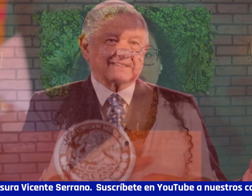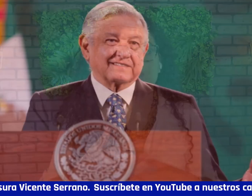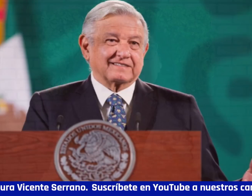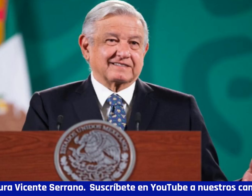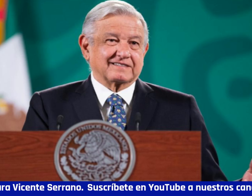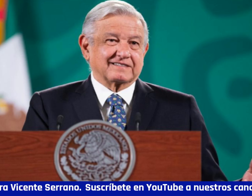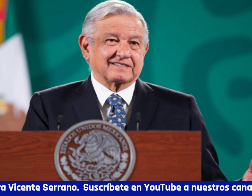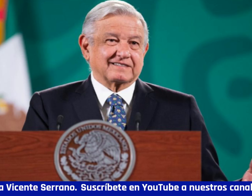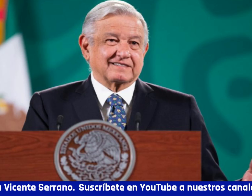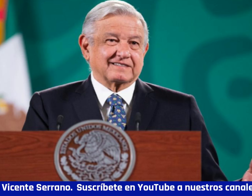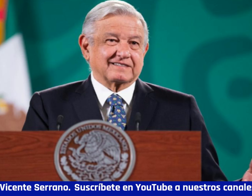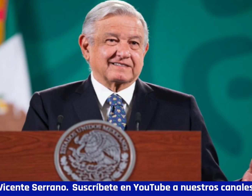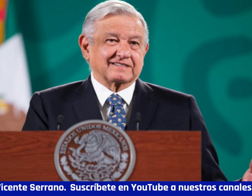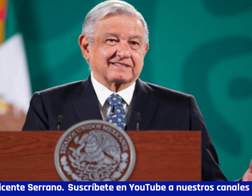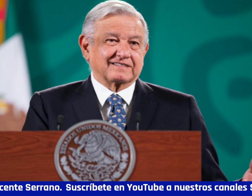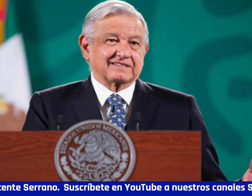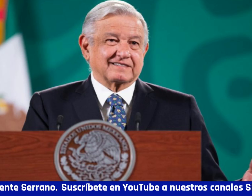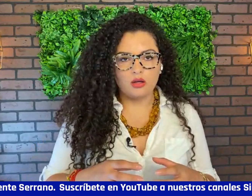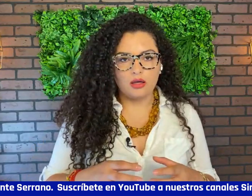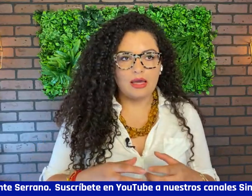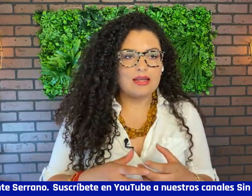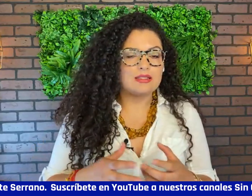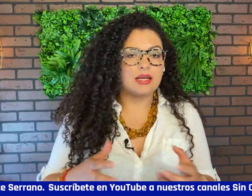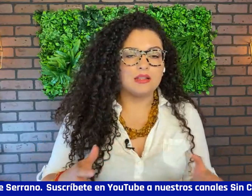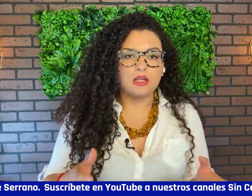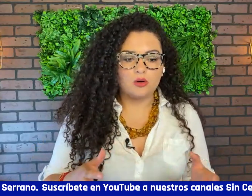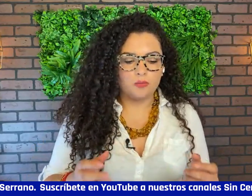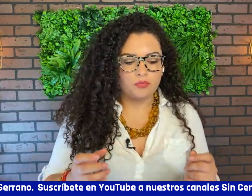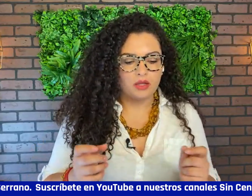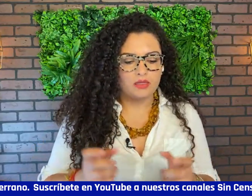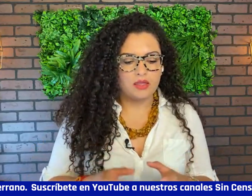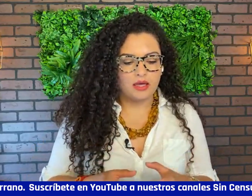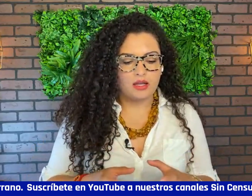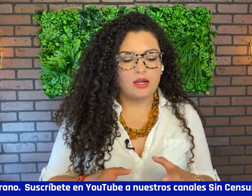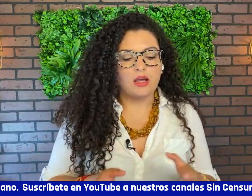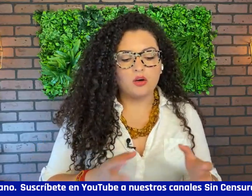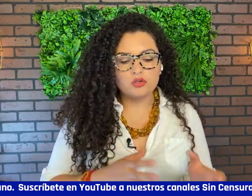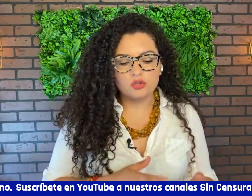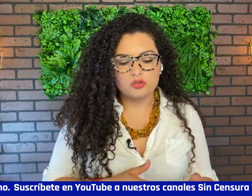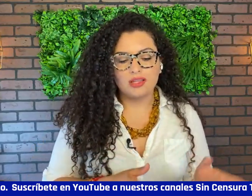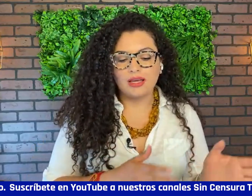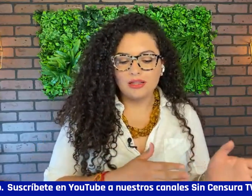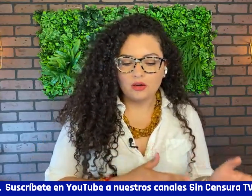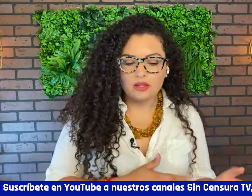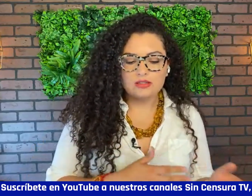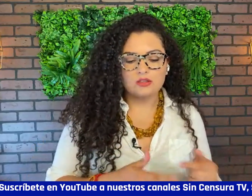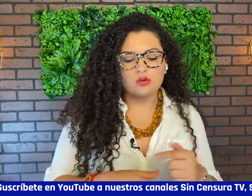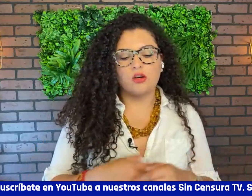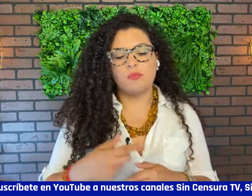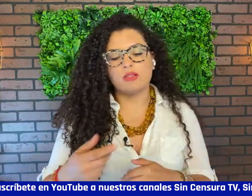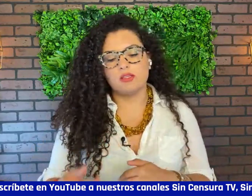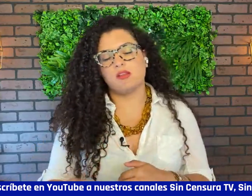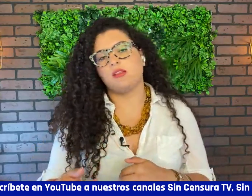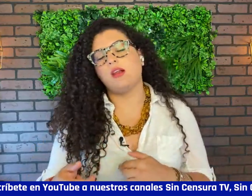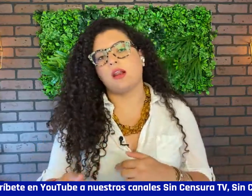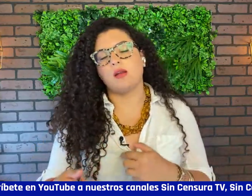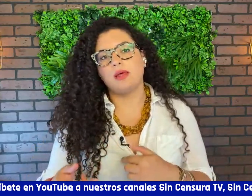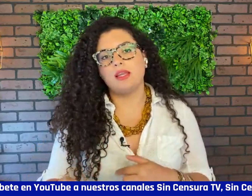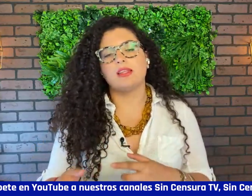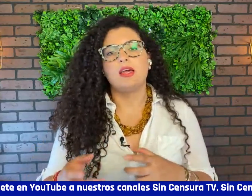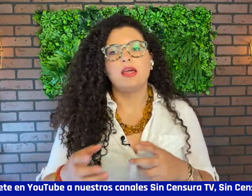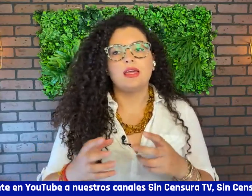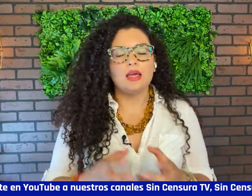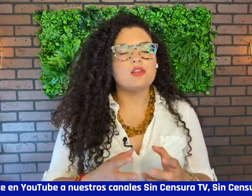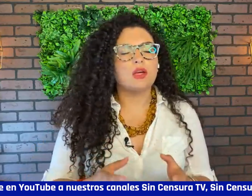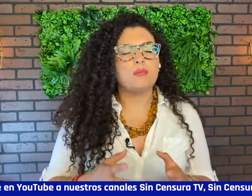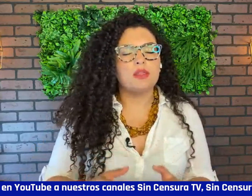esto resurge pues con el escándalo de negocios de calderonistas con el presidente Real